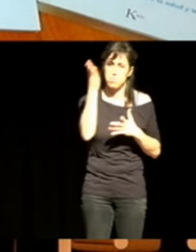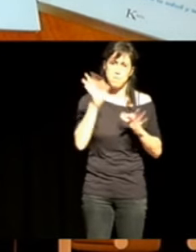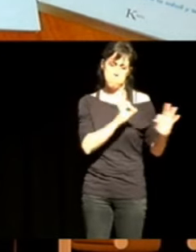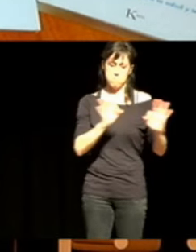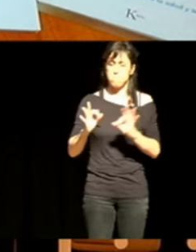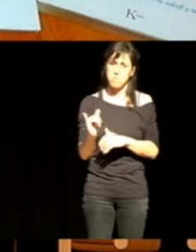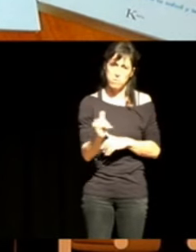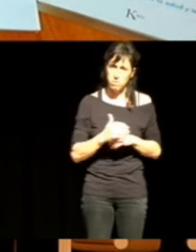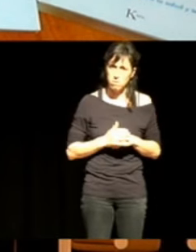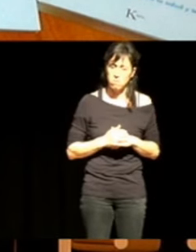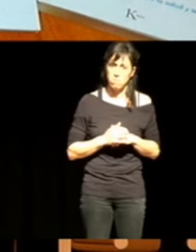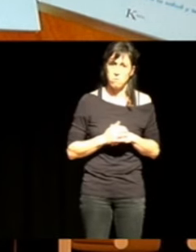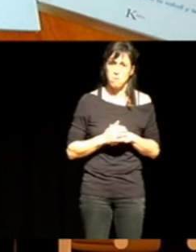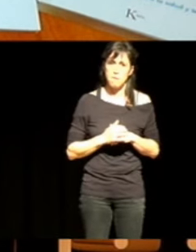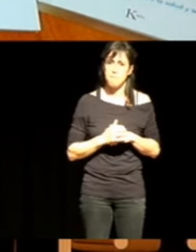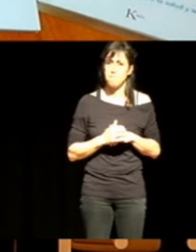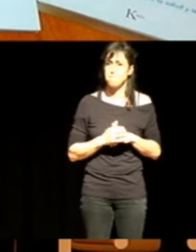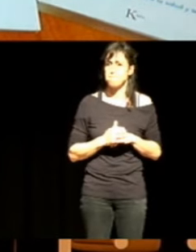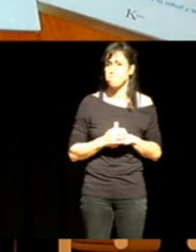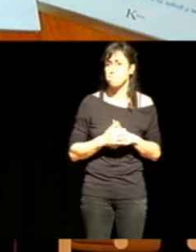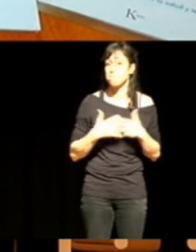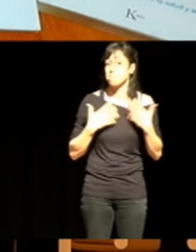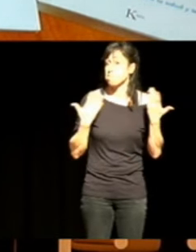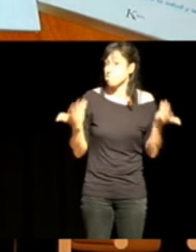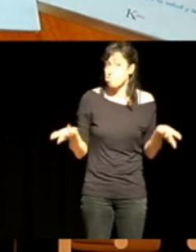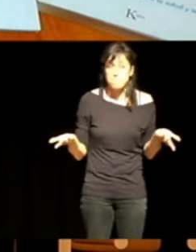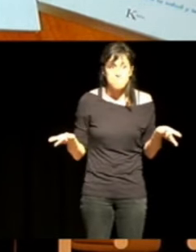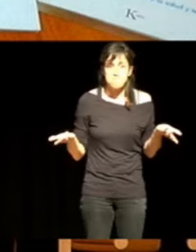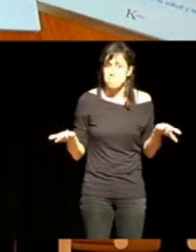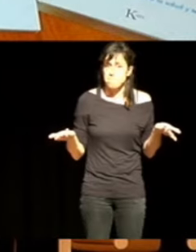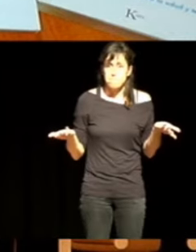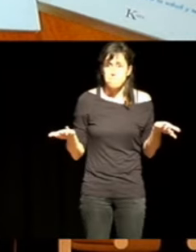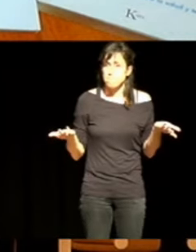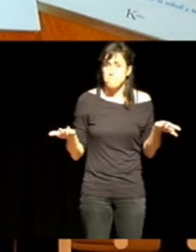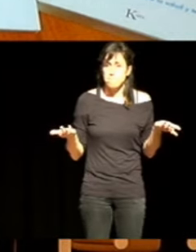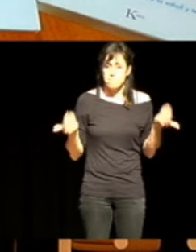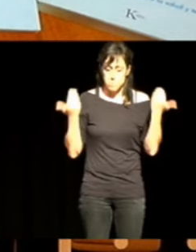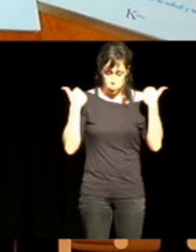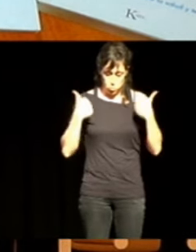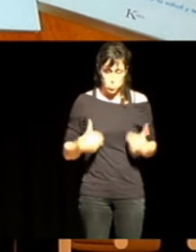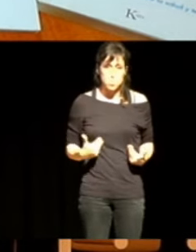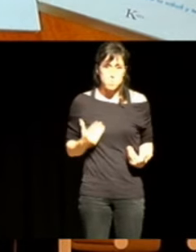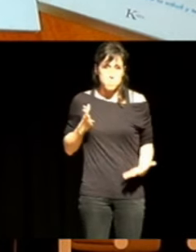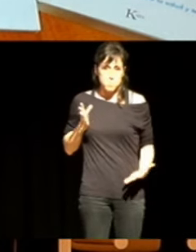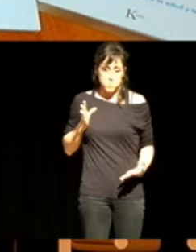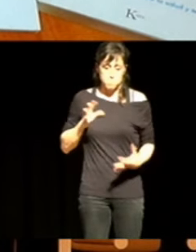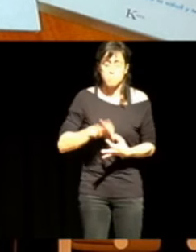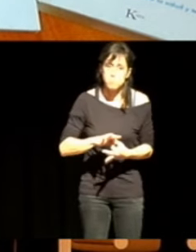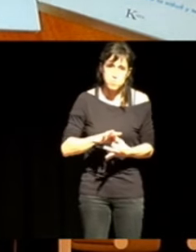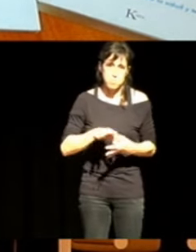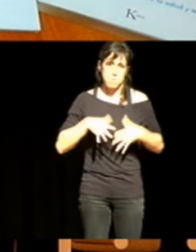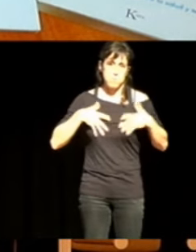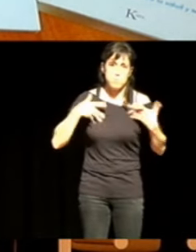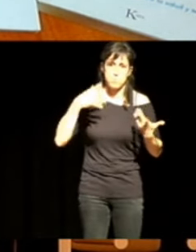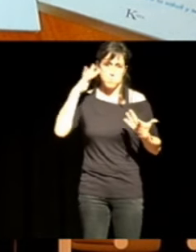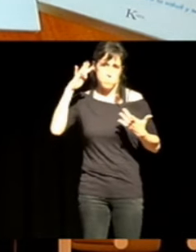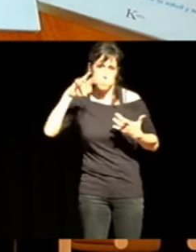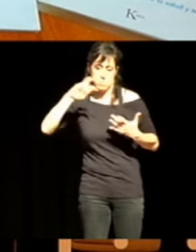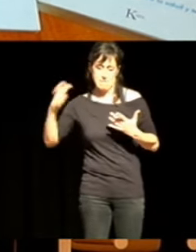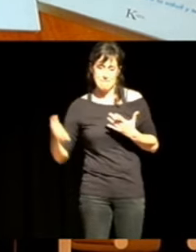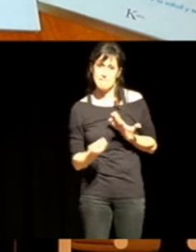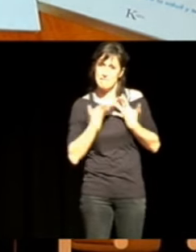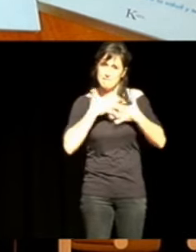Pero no se nos ha enseñado a integrar nuestro cuerpo y se dice que la sexualidad